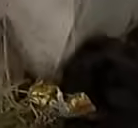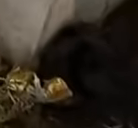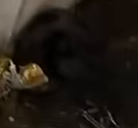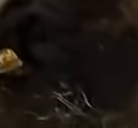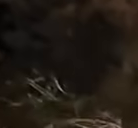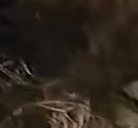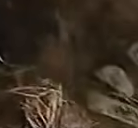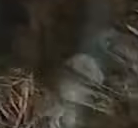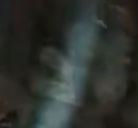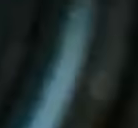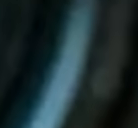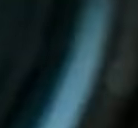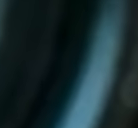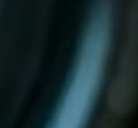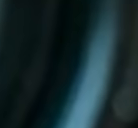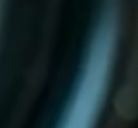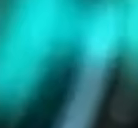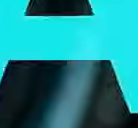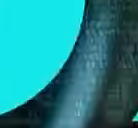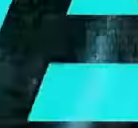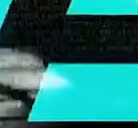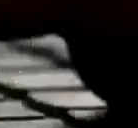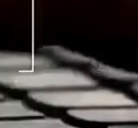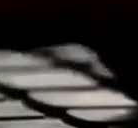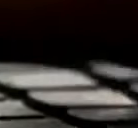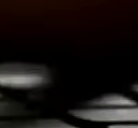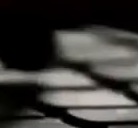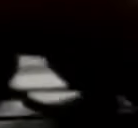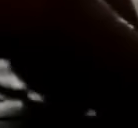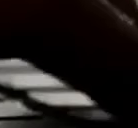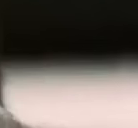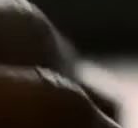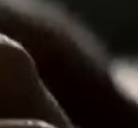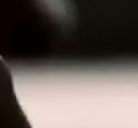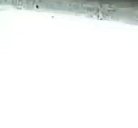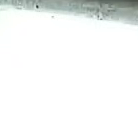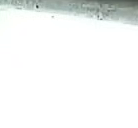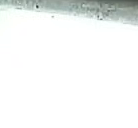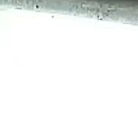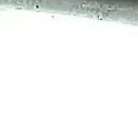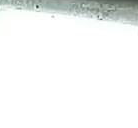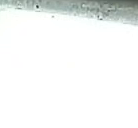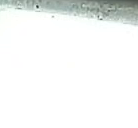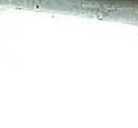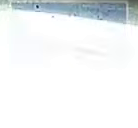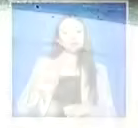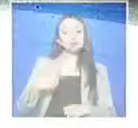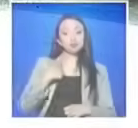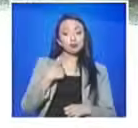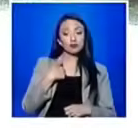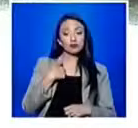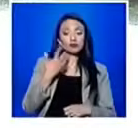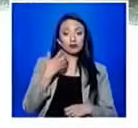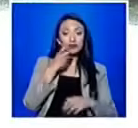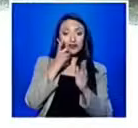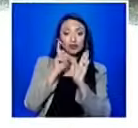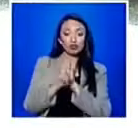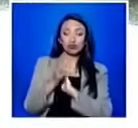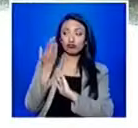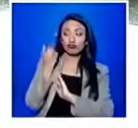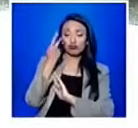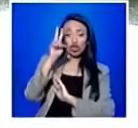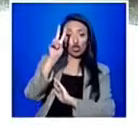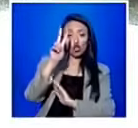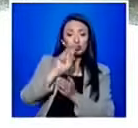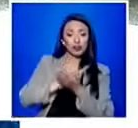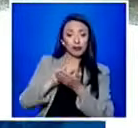Mi nota. quería denunciar que desde hace aproximadamente